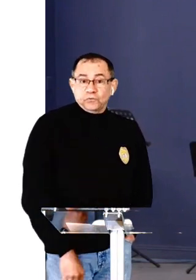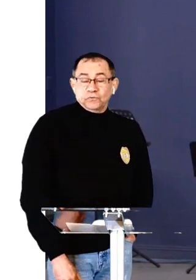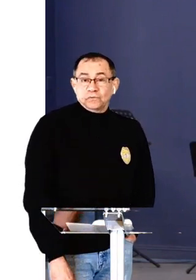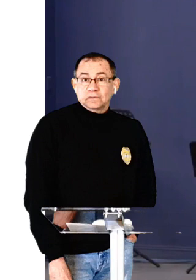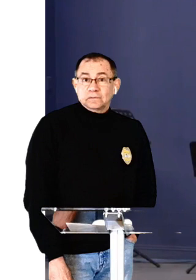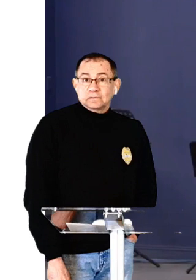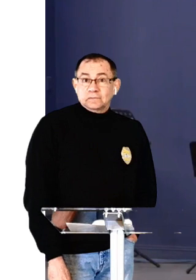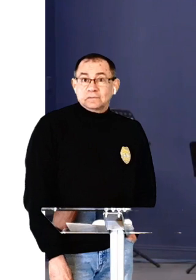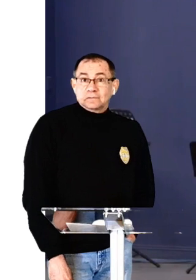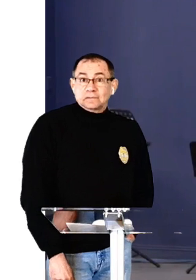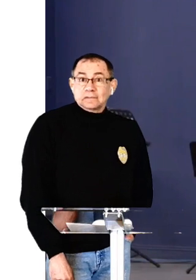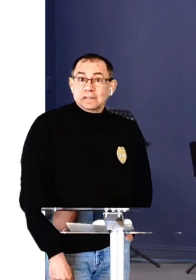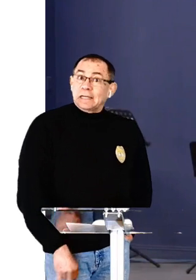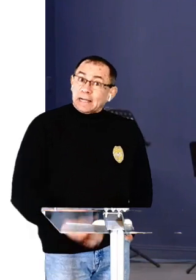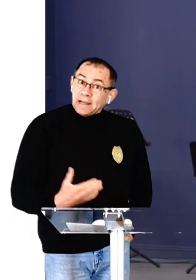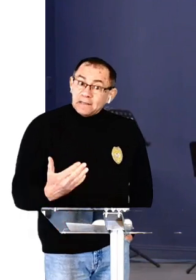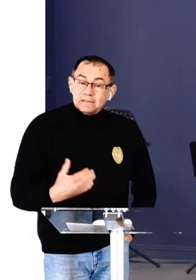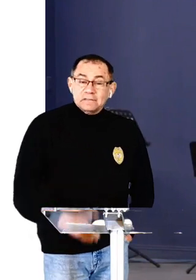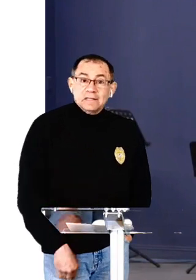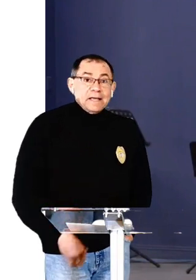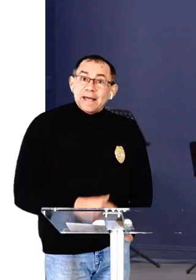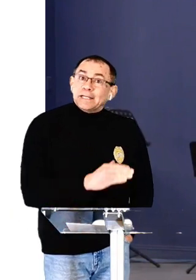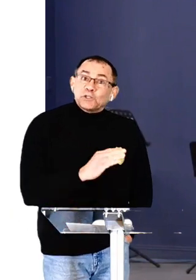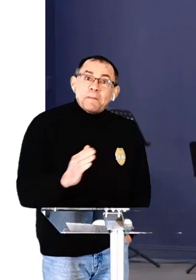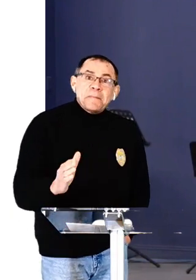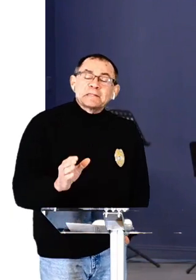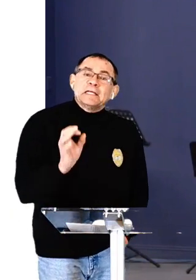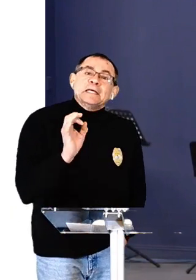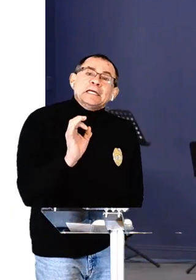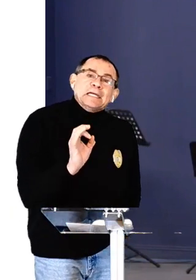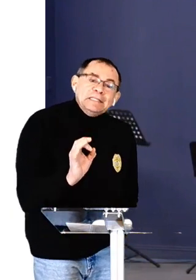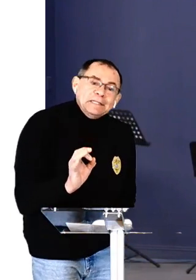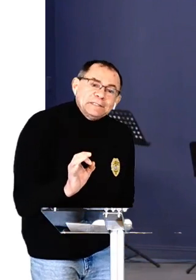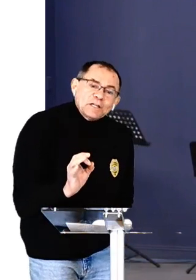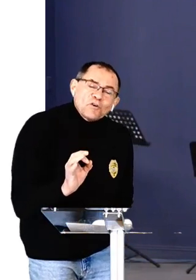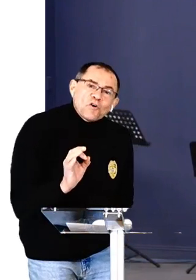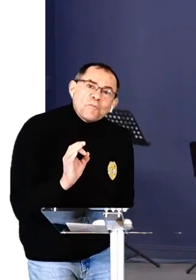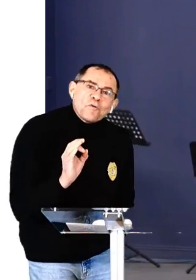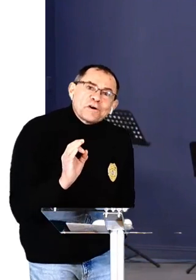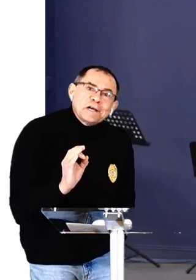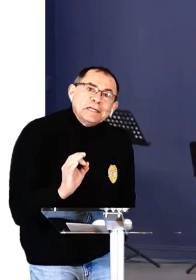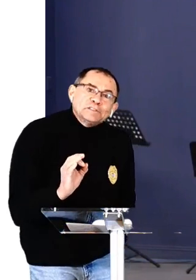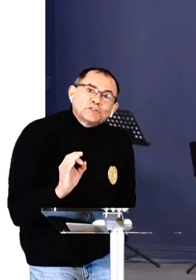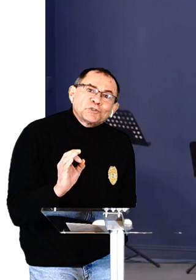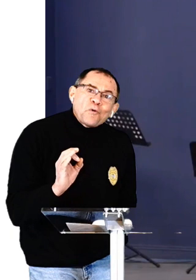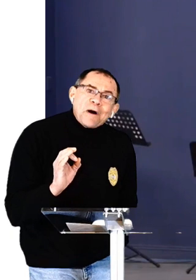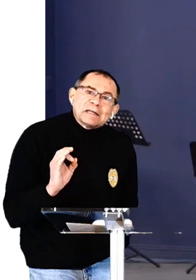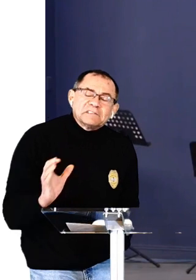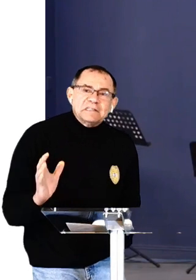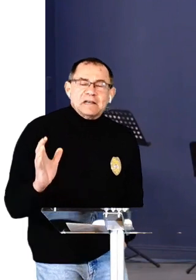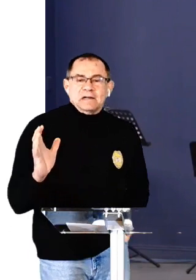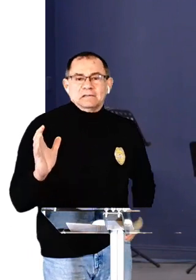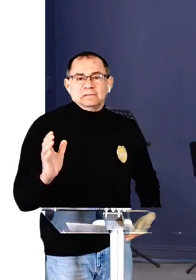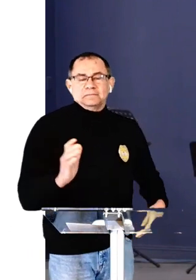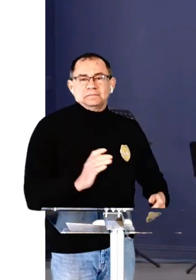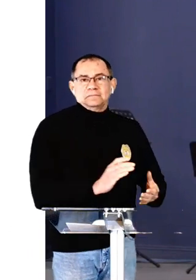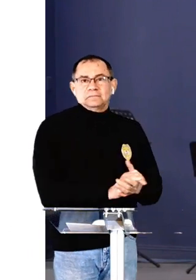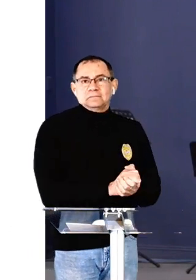patios, en las calles, en todas partes, idéntico como Cristo